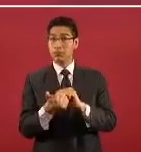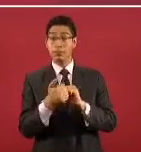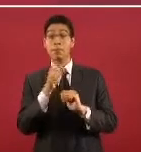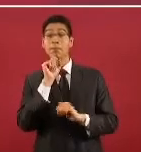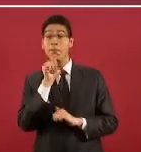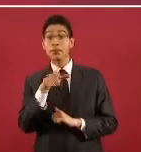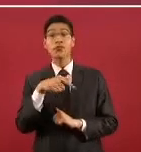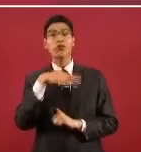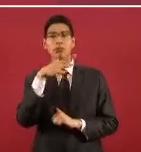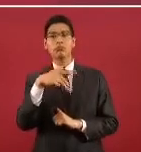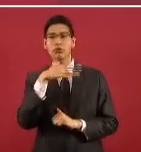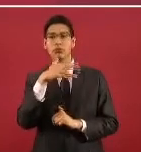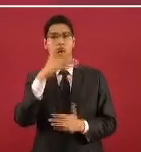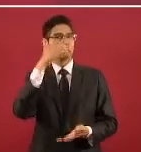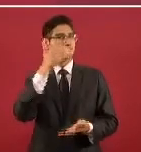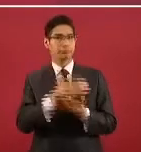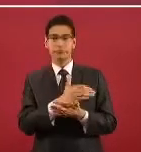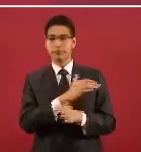la corrupción,